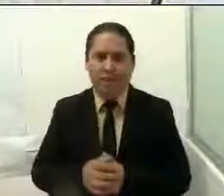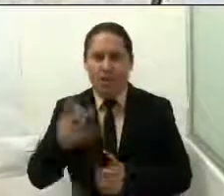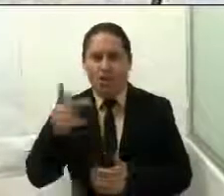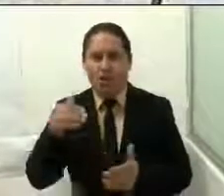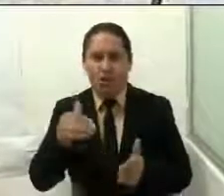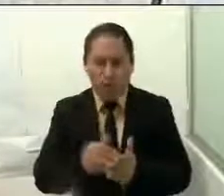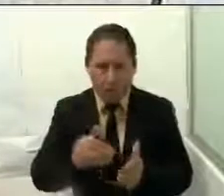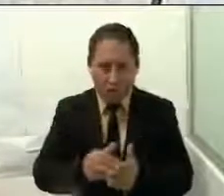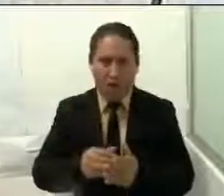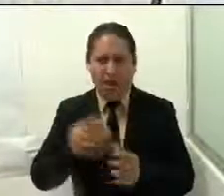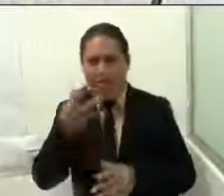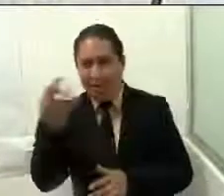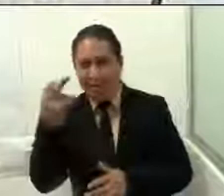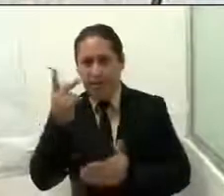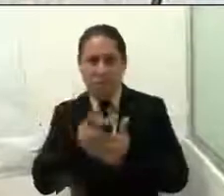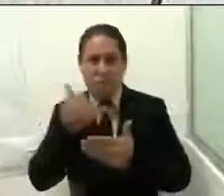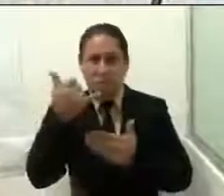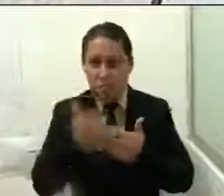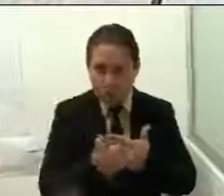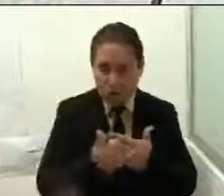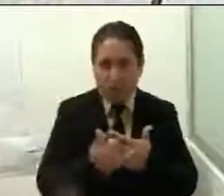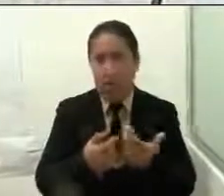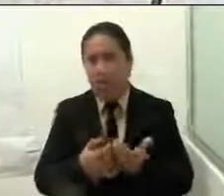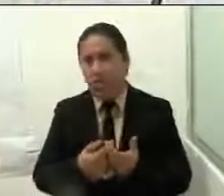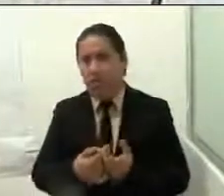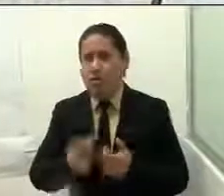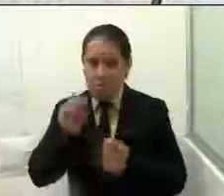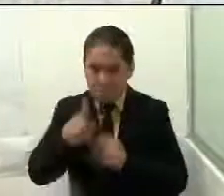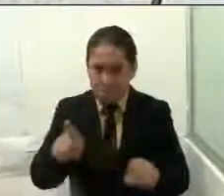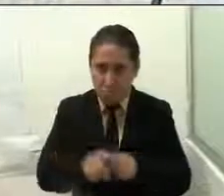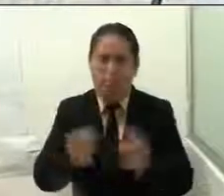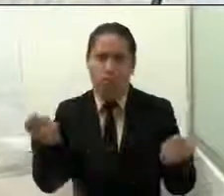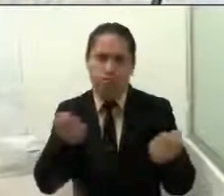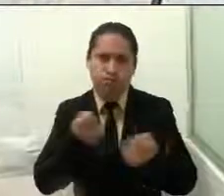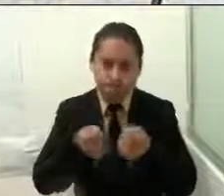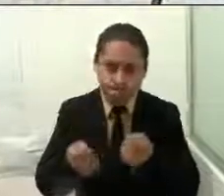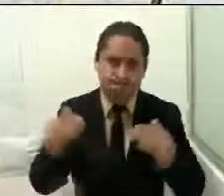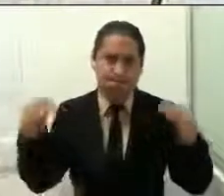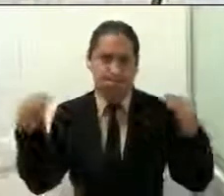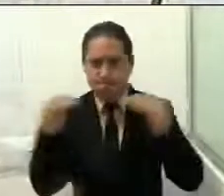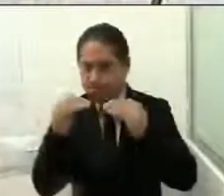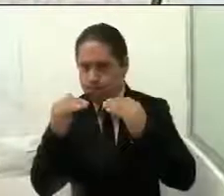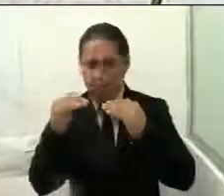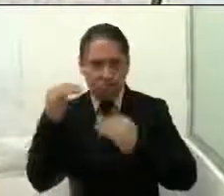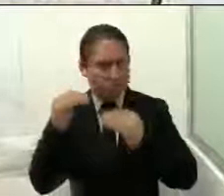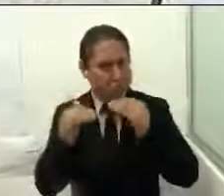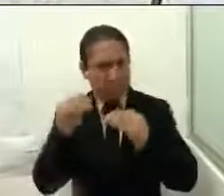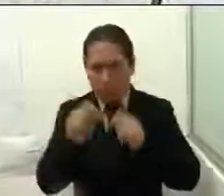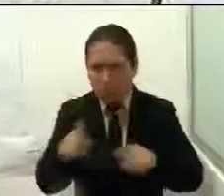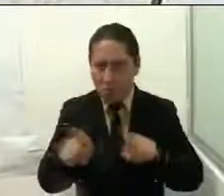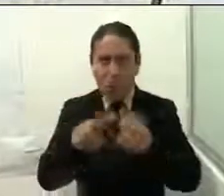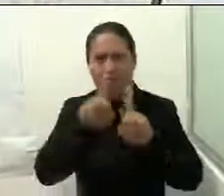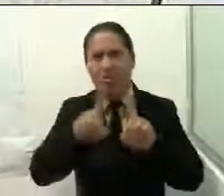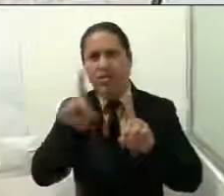proyectos productivos con procesos de autogestión e igualdad de oportunidades de desarrollo